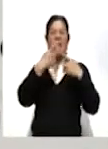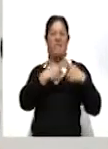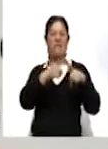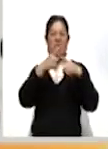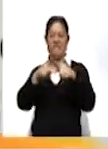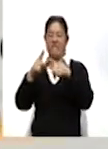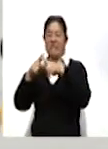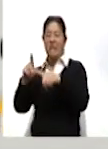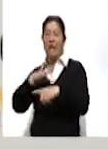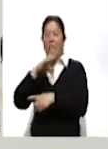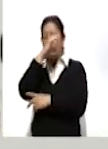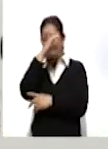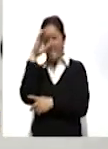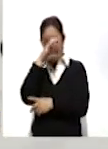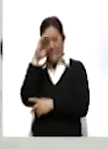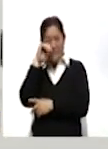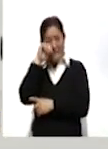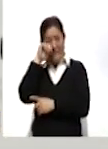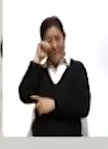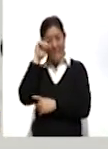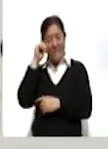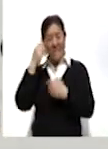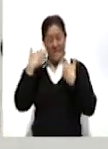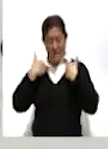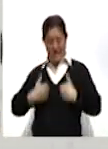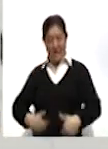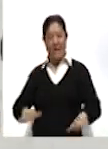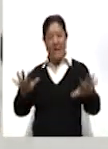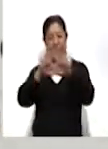fotografía, de performance,